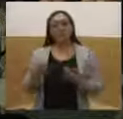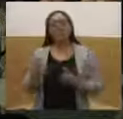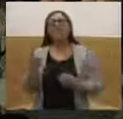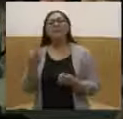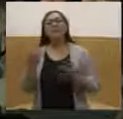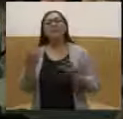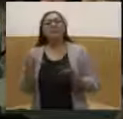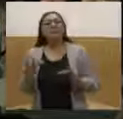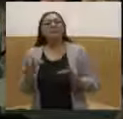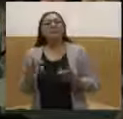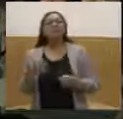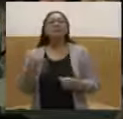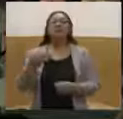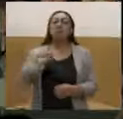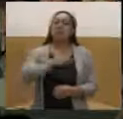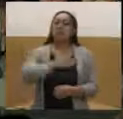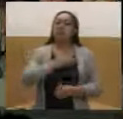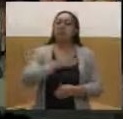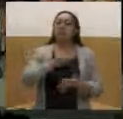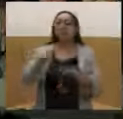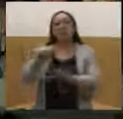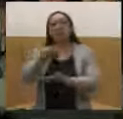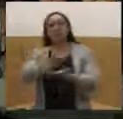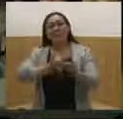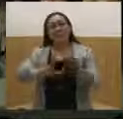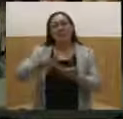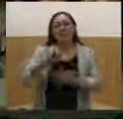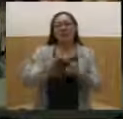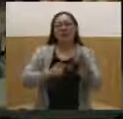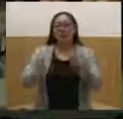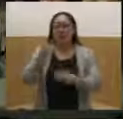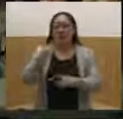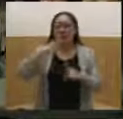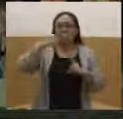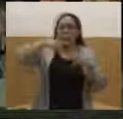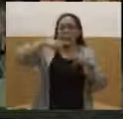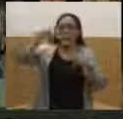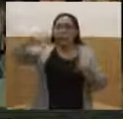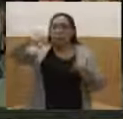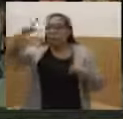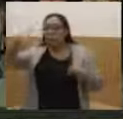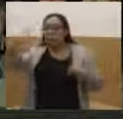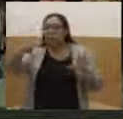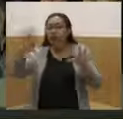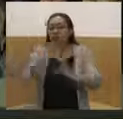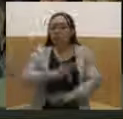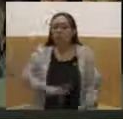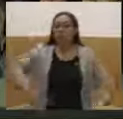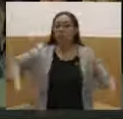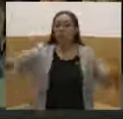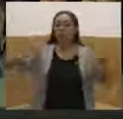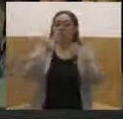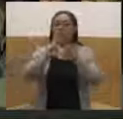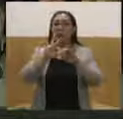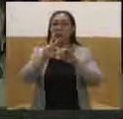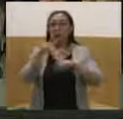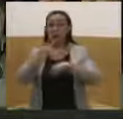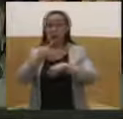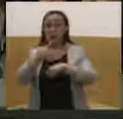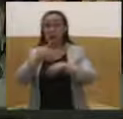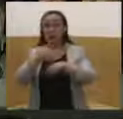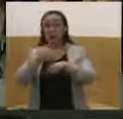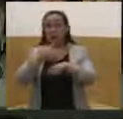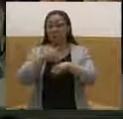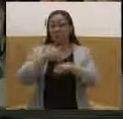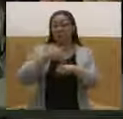partido. Compartiremos con ustedes datos y algunas gráficas muy importantes para posteriormente, como se ha